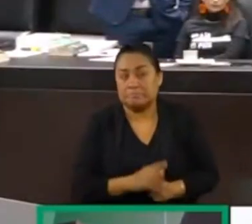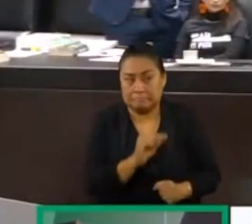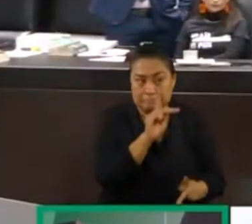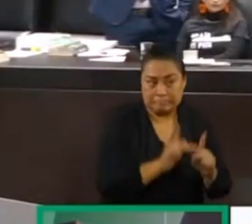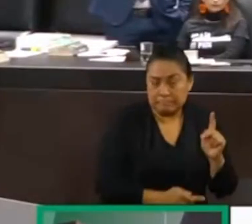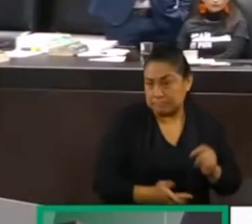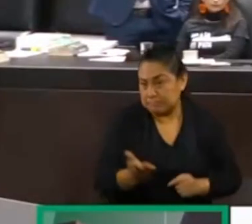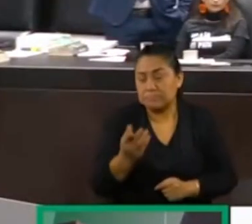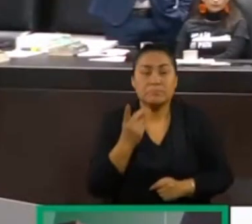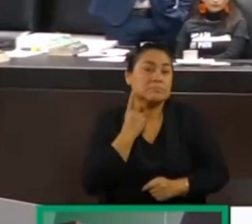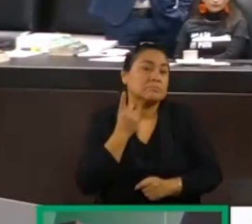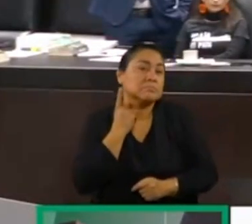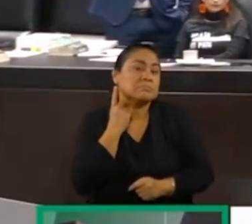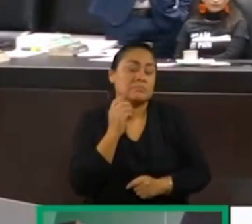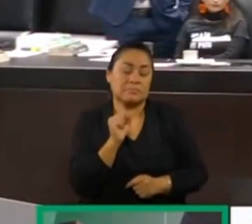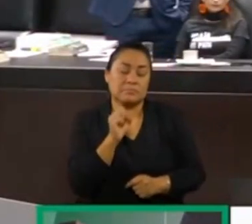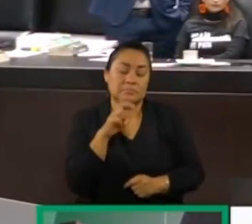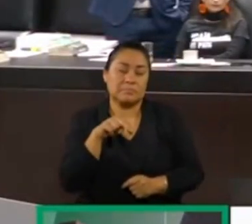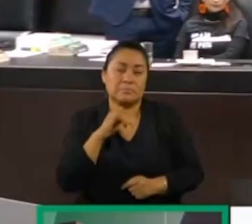objeto?